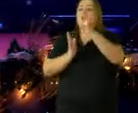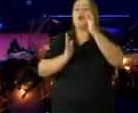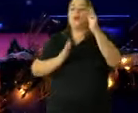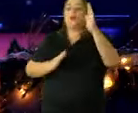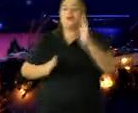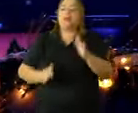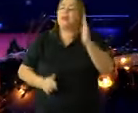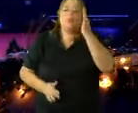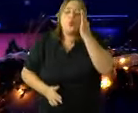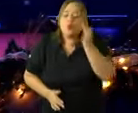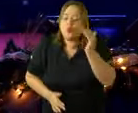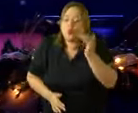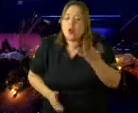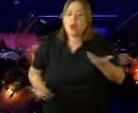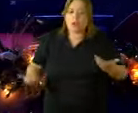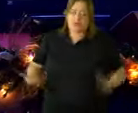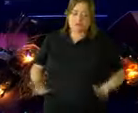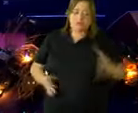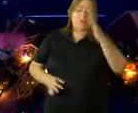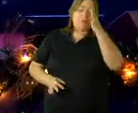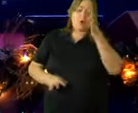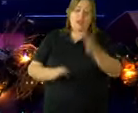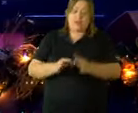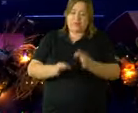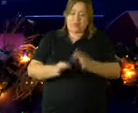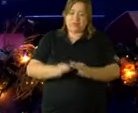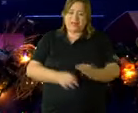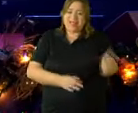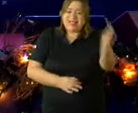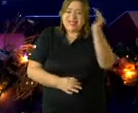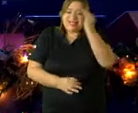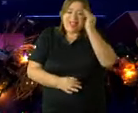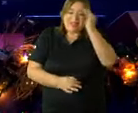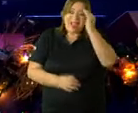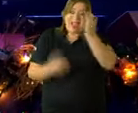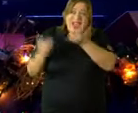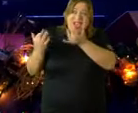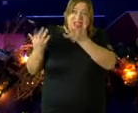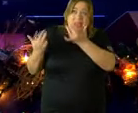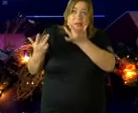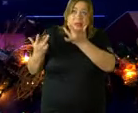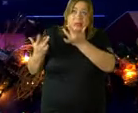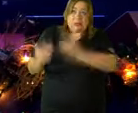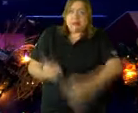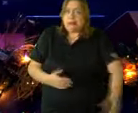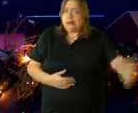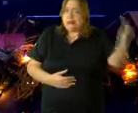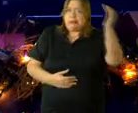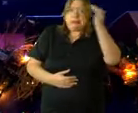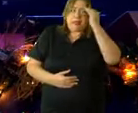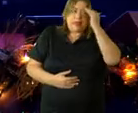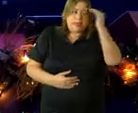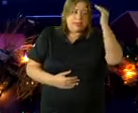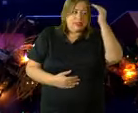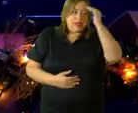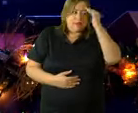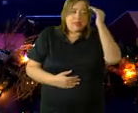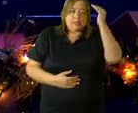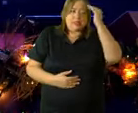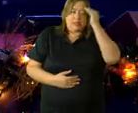Por eso, es pues la fe, la certeza de lo que se espera, la convicción de lo que no se